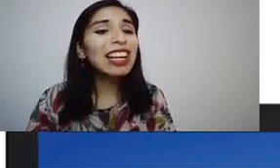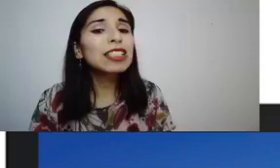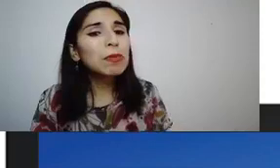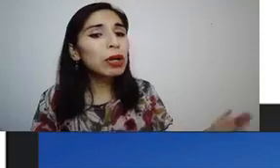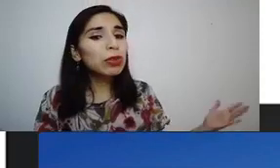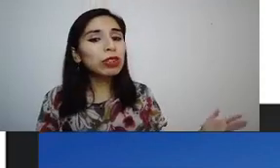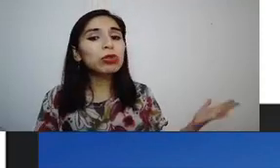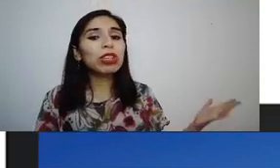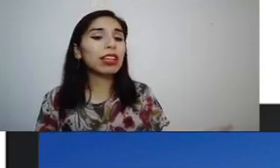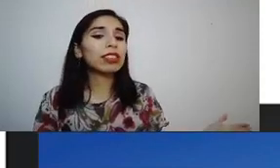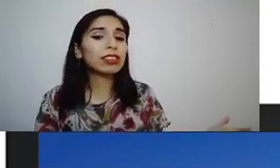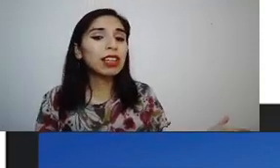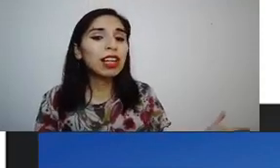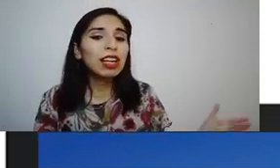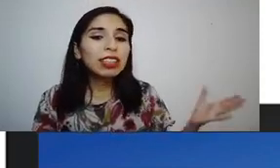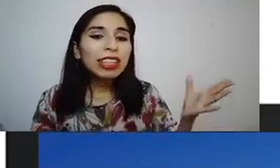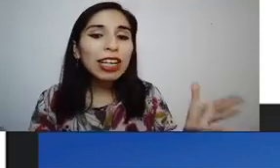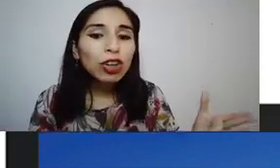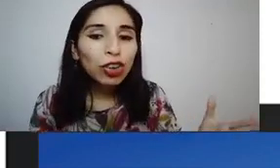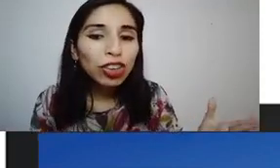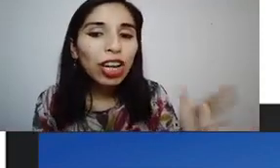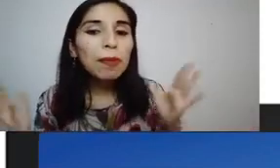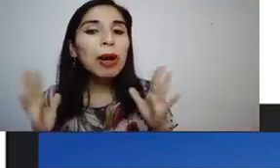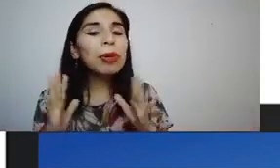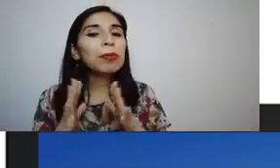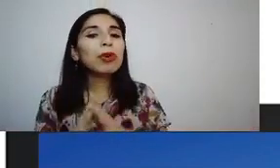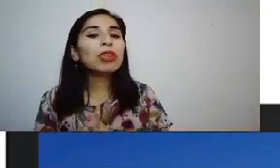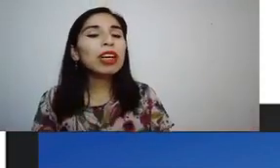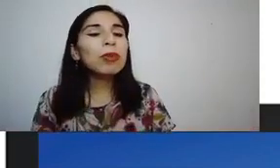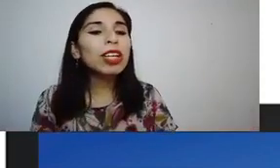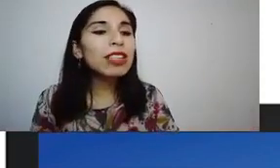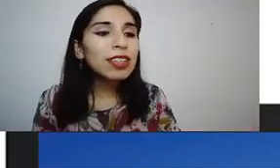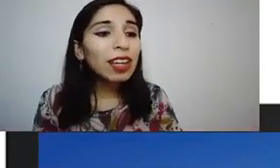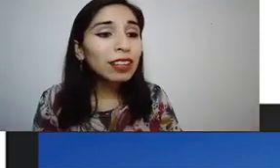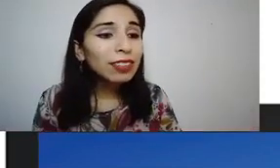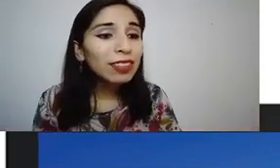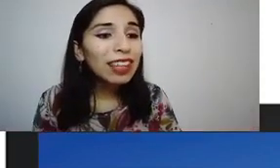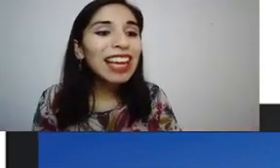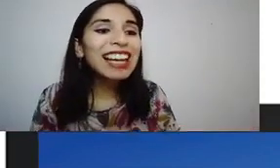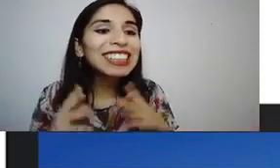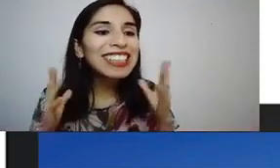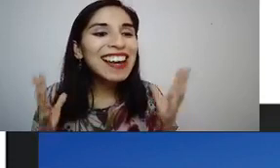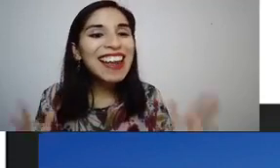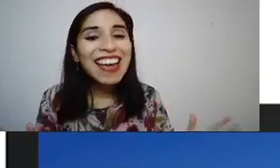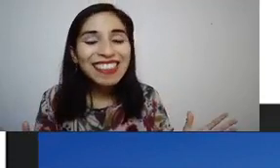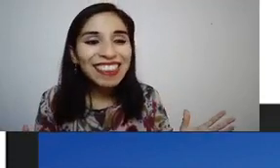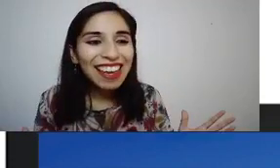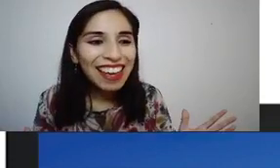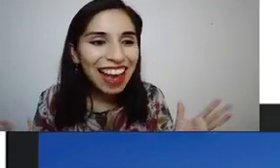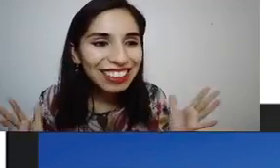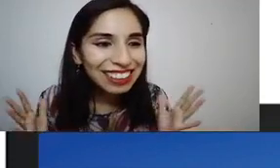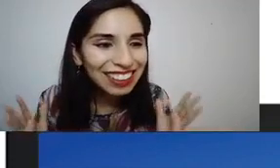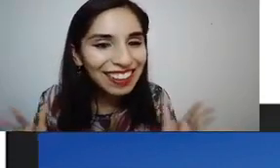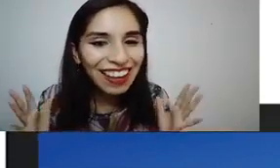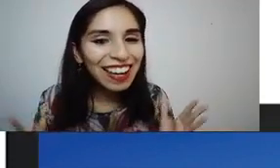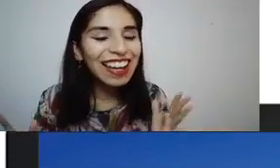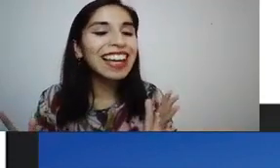encontré les pregunto a ustedes y encontré el powerpoint que voy a hacer excelente